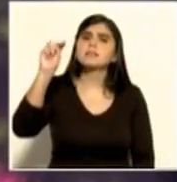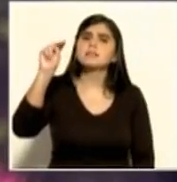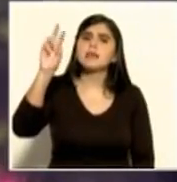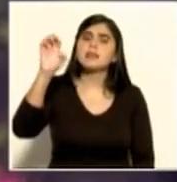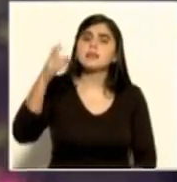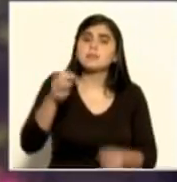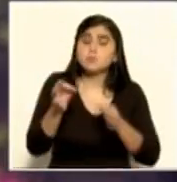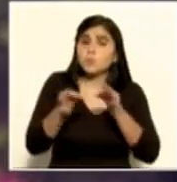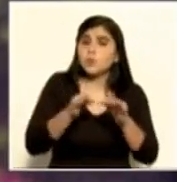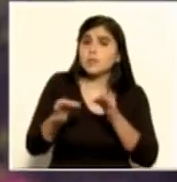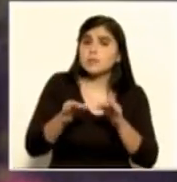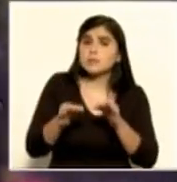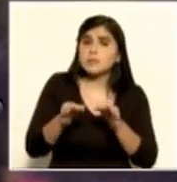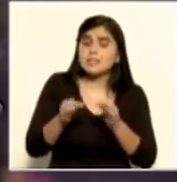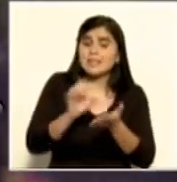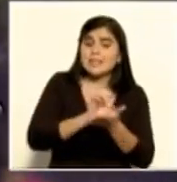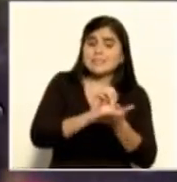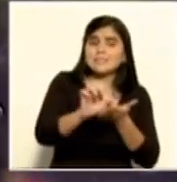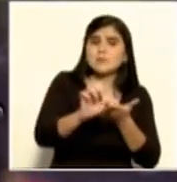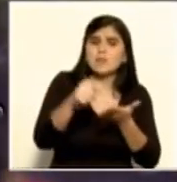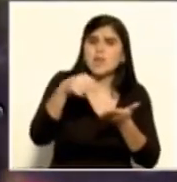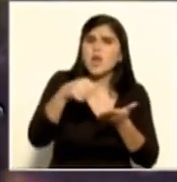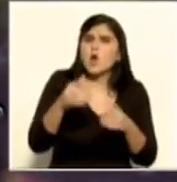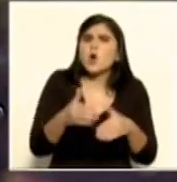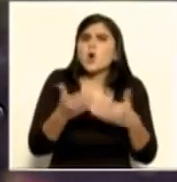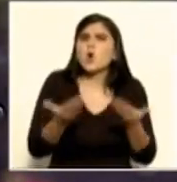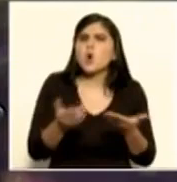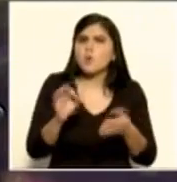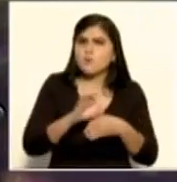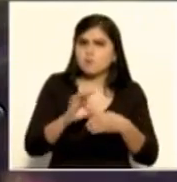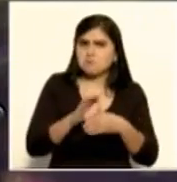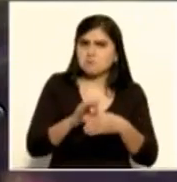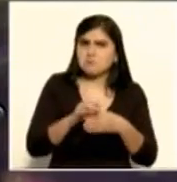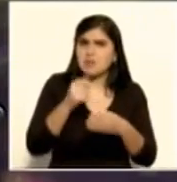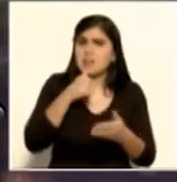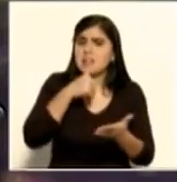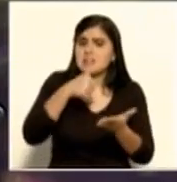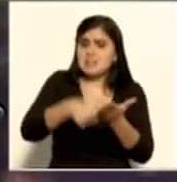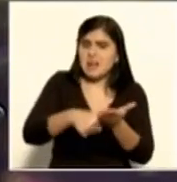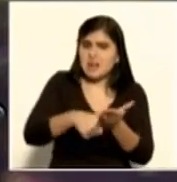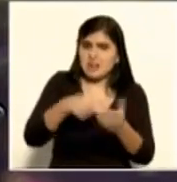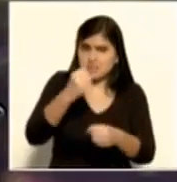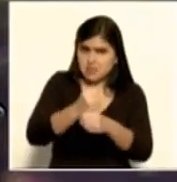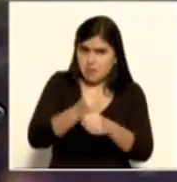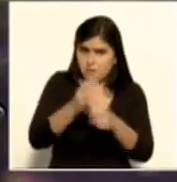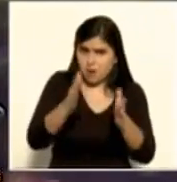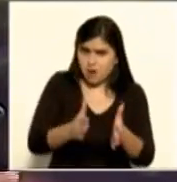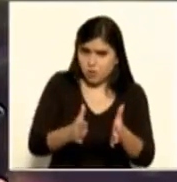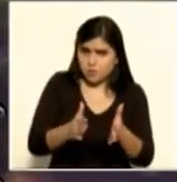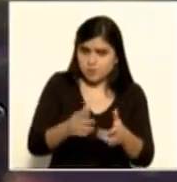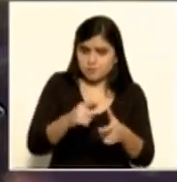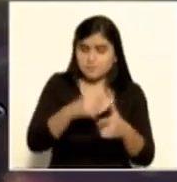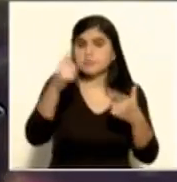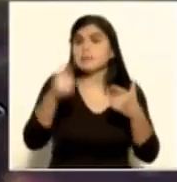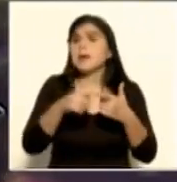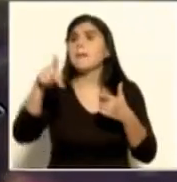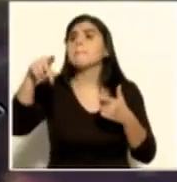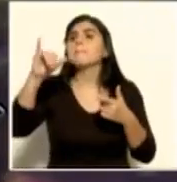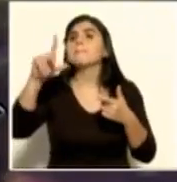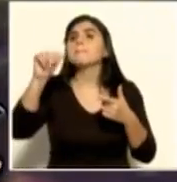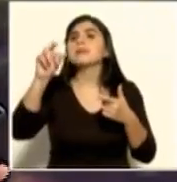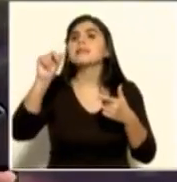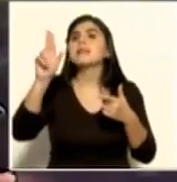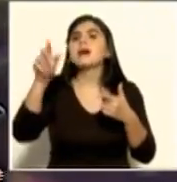las excepciones, cómo van a funcionar, la carta de empleados básicamente. Y doña Pilar, ya don Alexander se refería